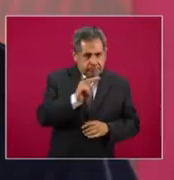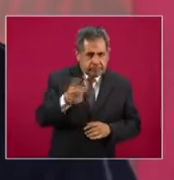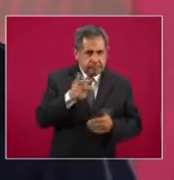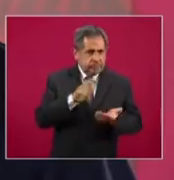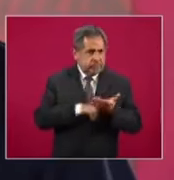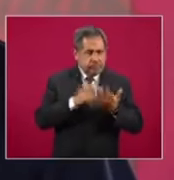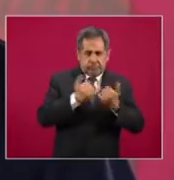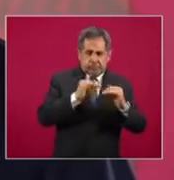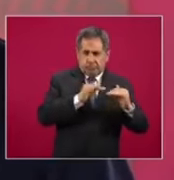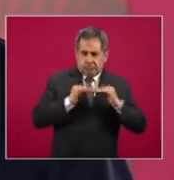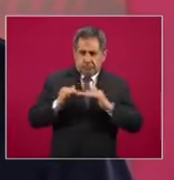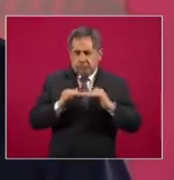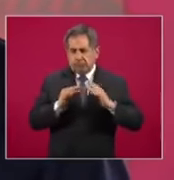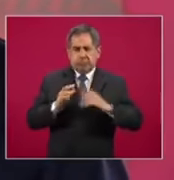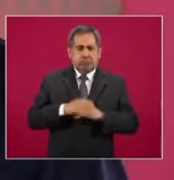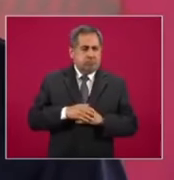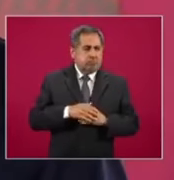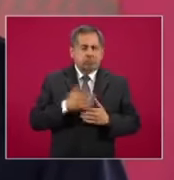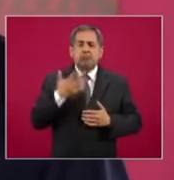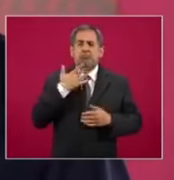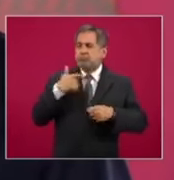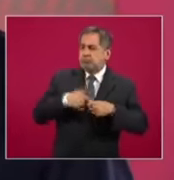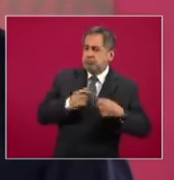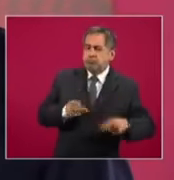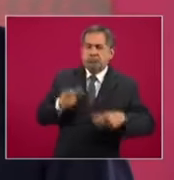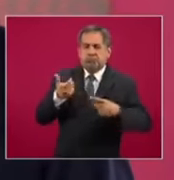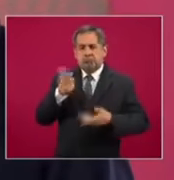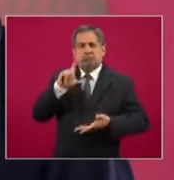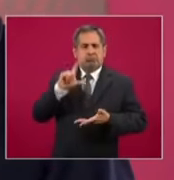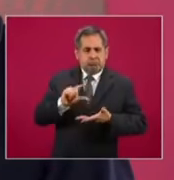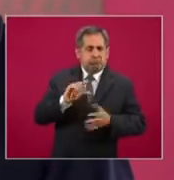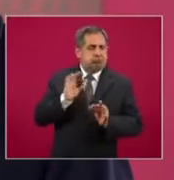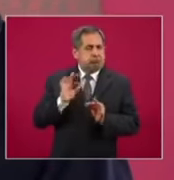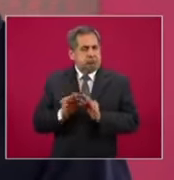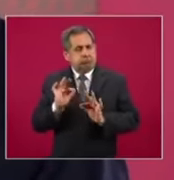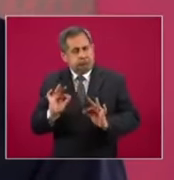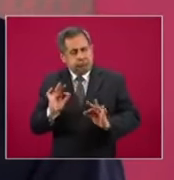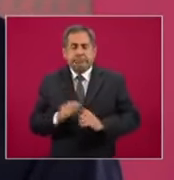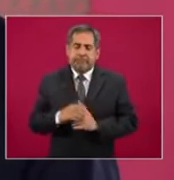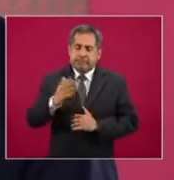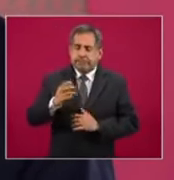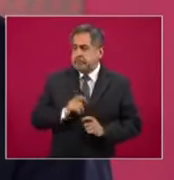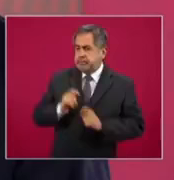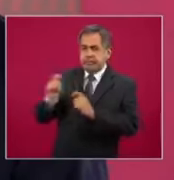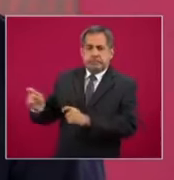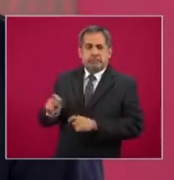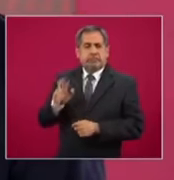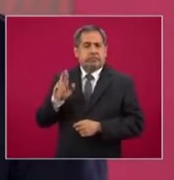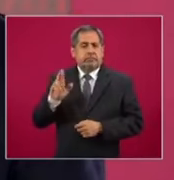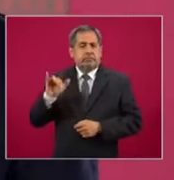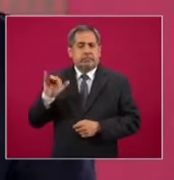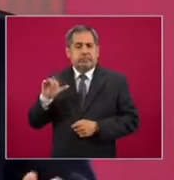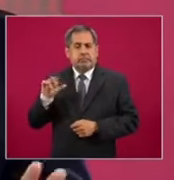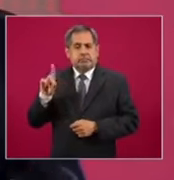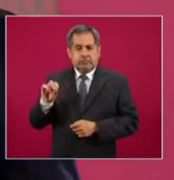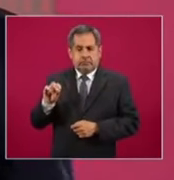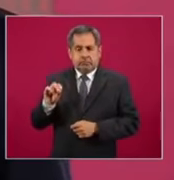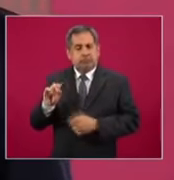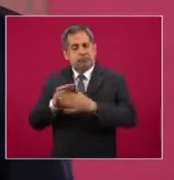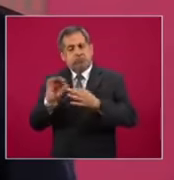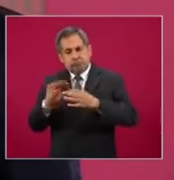ubiquen dando buenos precios no Entonces vamos a dejarle a Ricardo la palabra Y luego